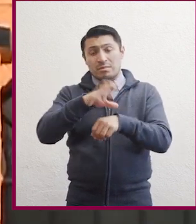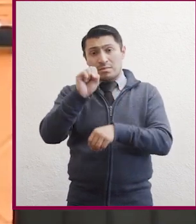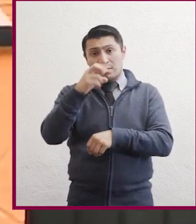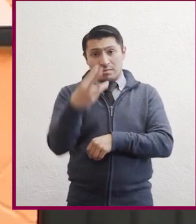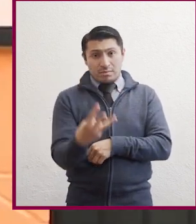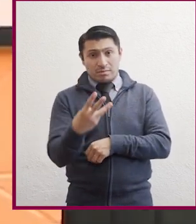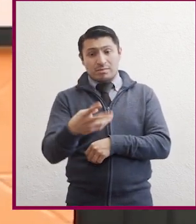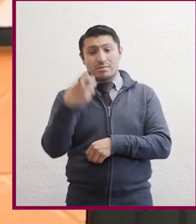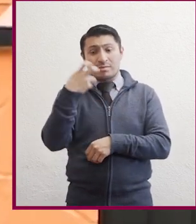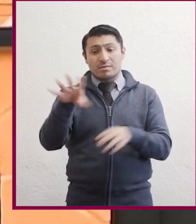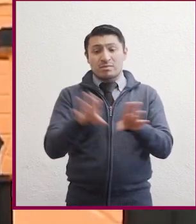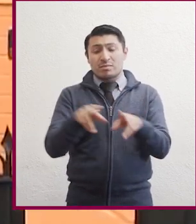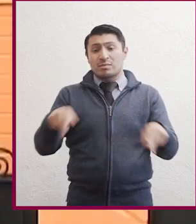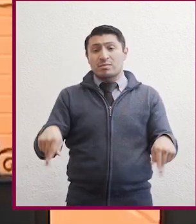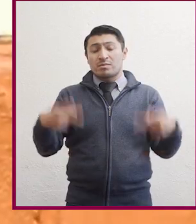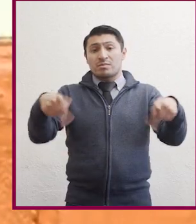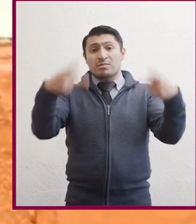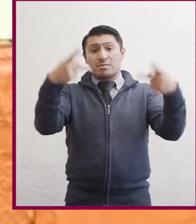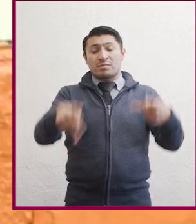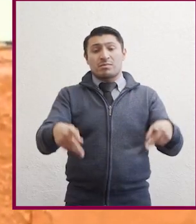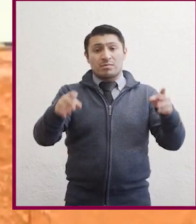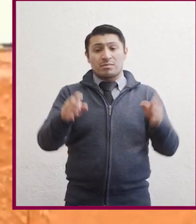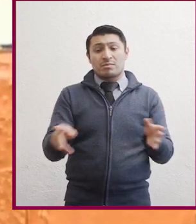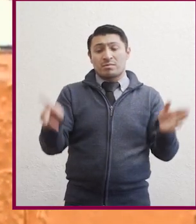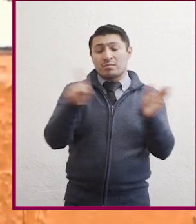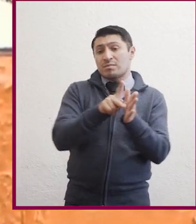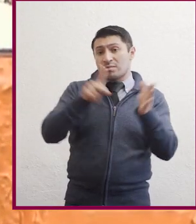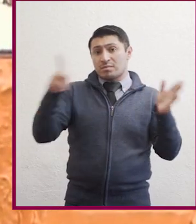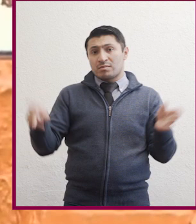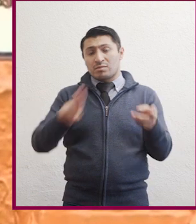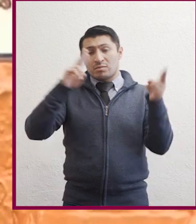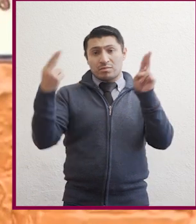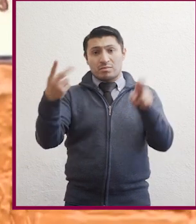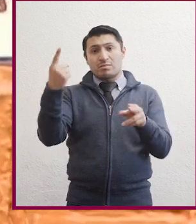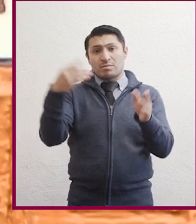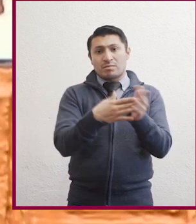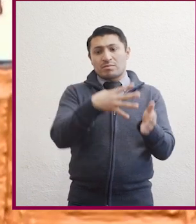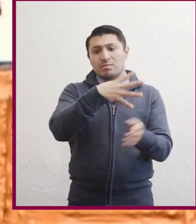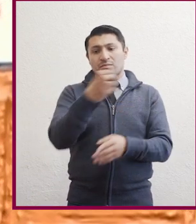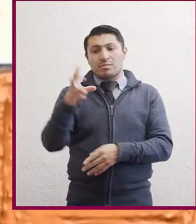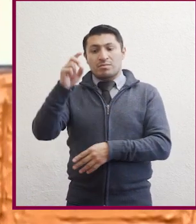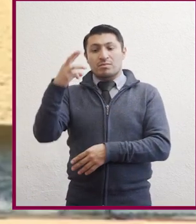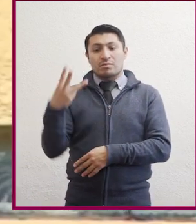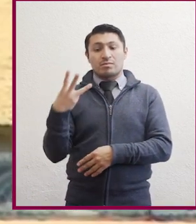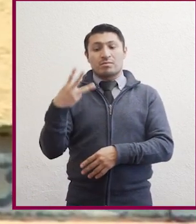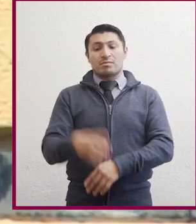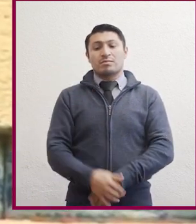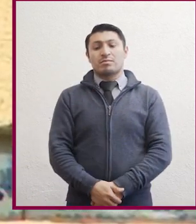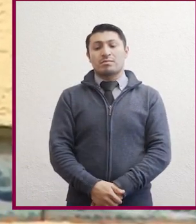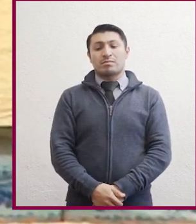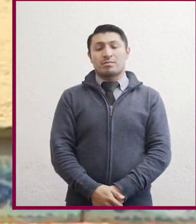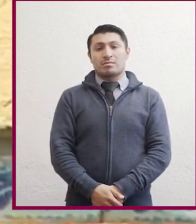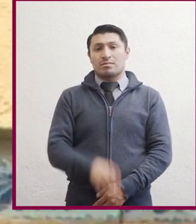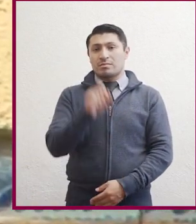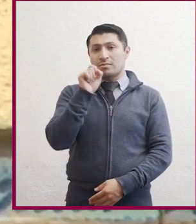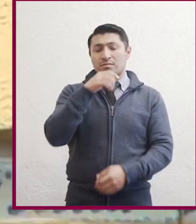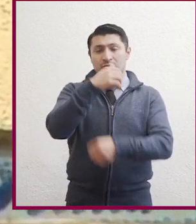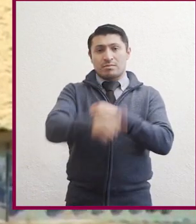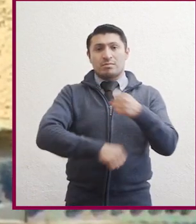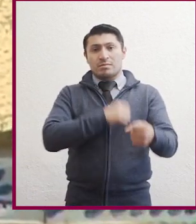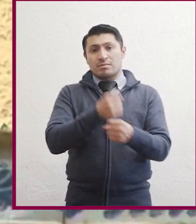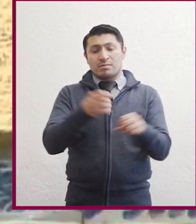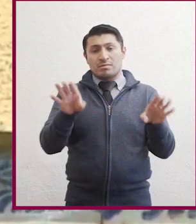que fue sorteada entre los suscriptores del diario El Universal en 1933. Del mismo año era